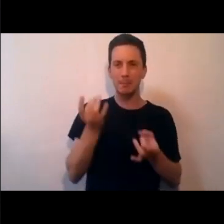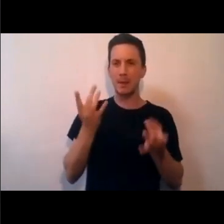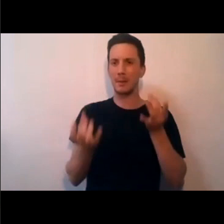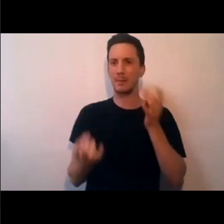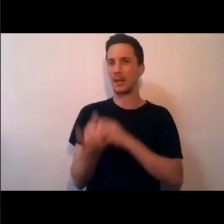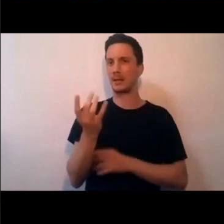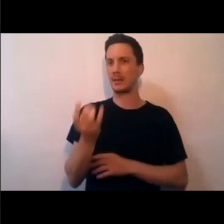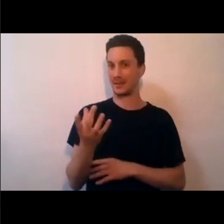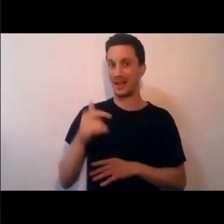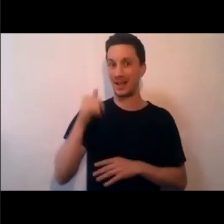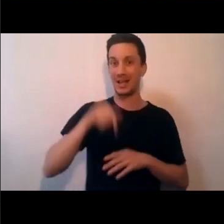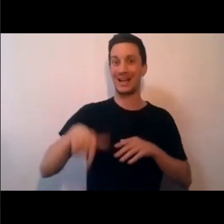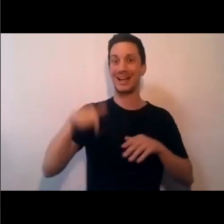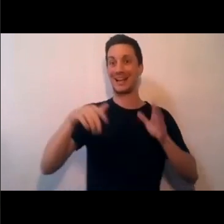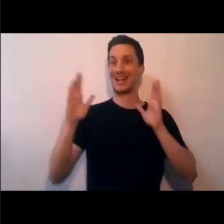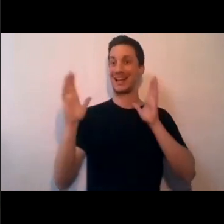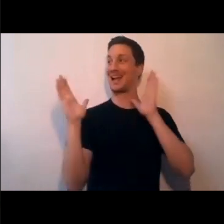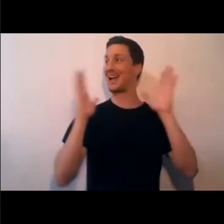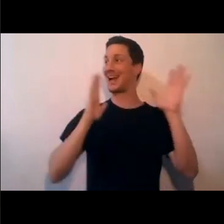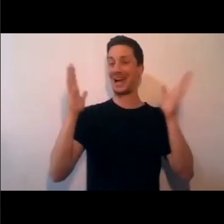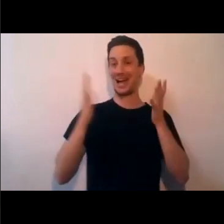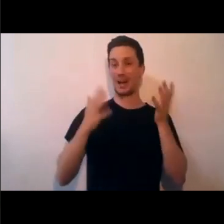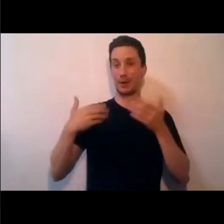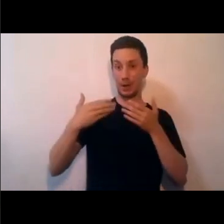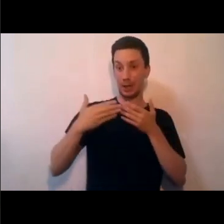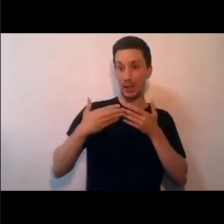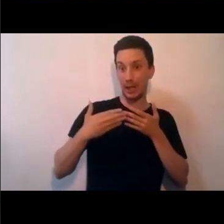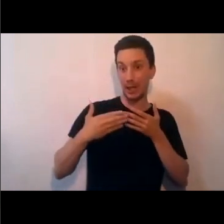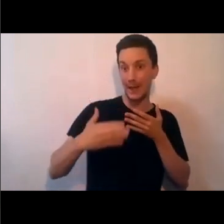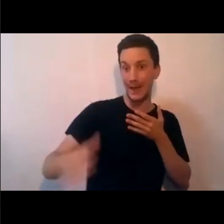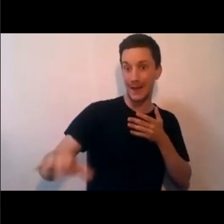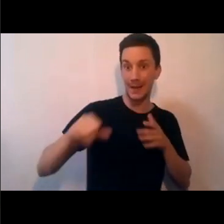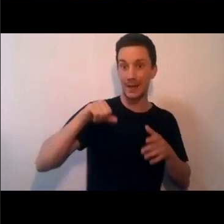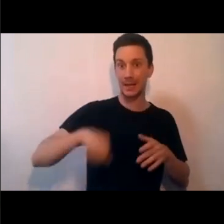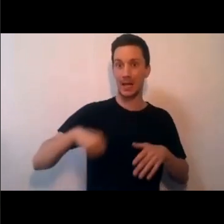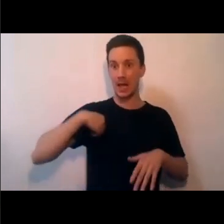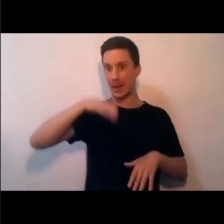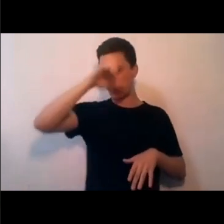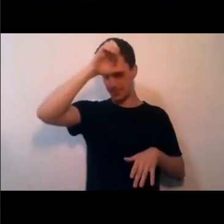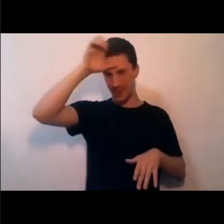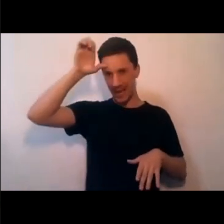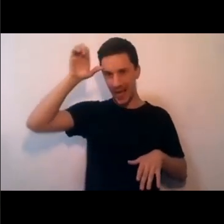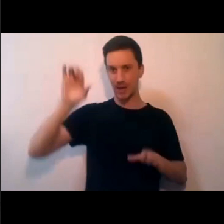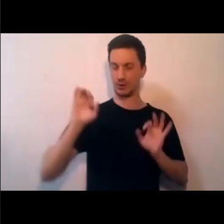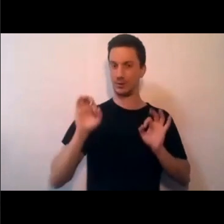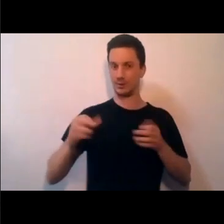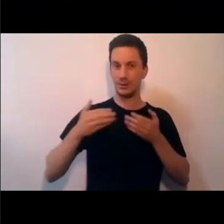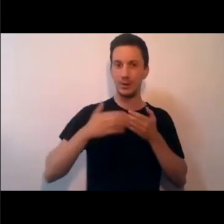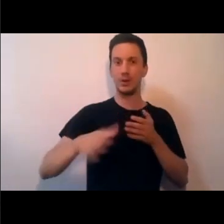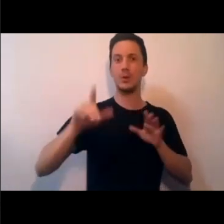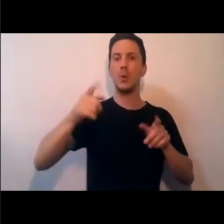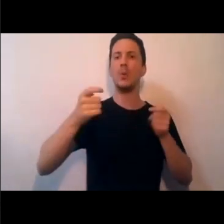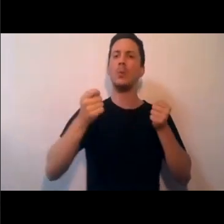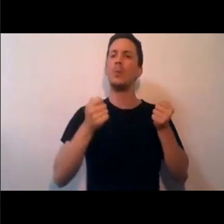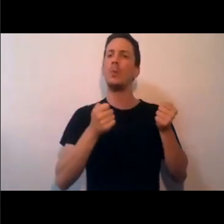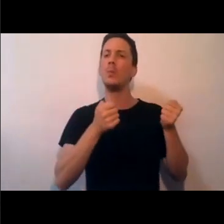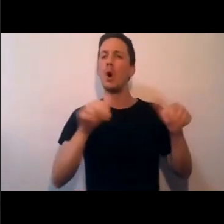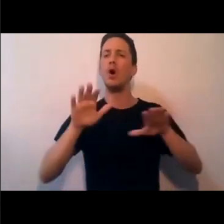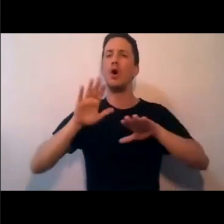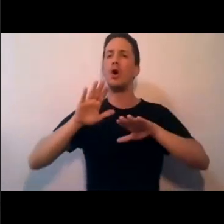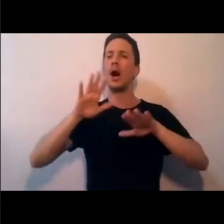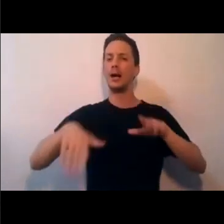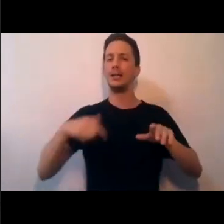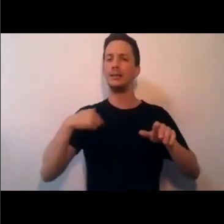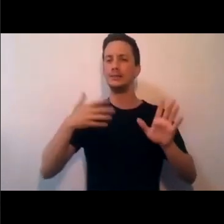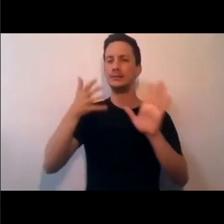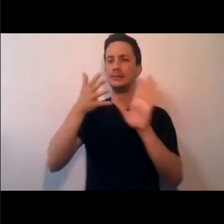estamos en esta época, ya a punto de entrar en el verano, algunos conceptos sobre la fotoprotección en pediatría que me ha parecido pues,